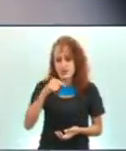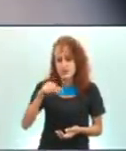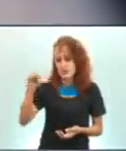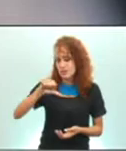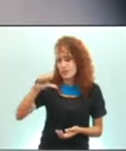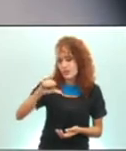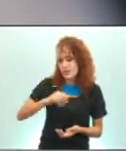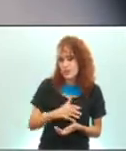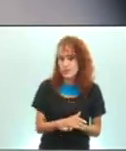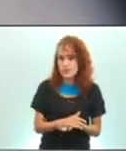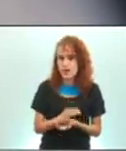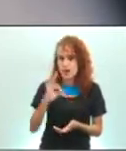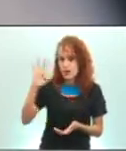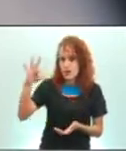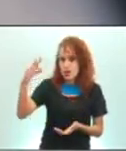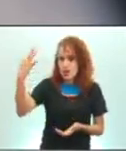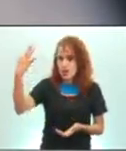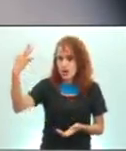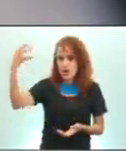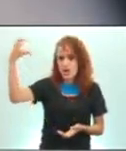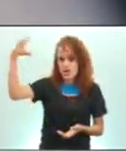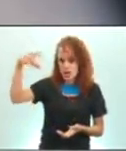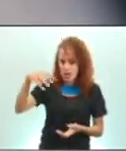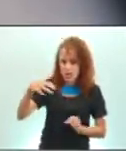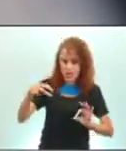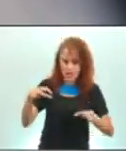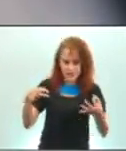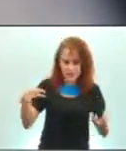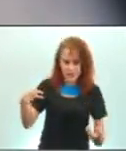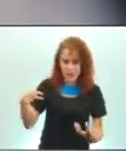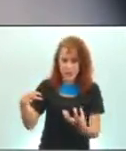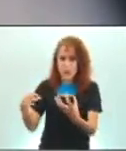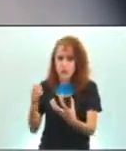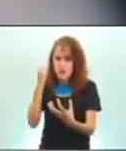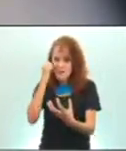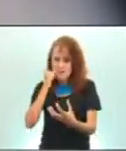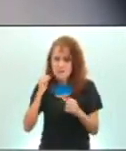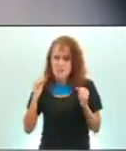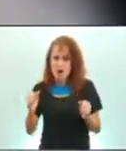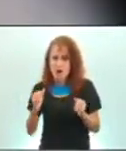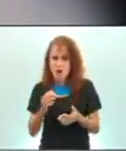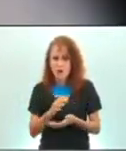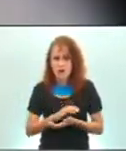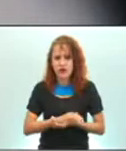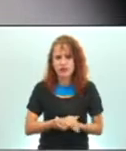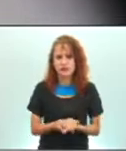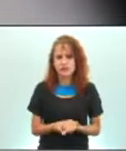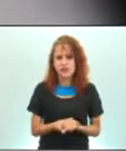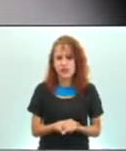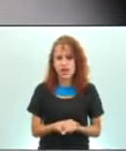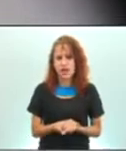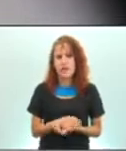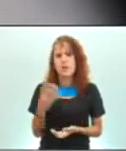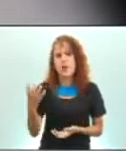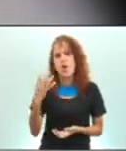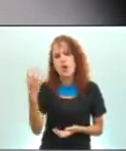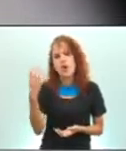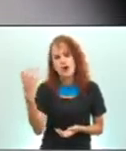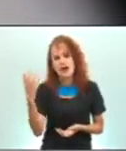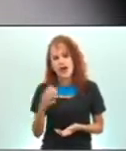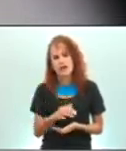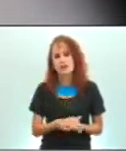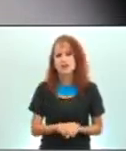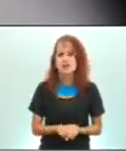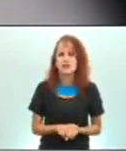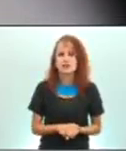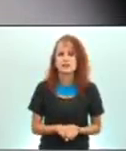De esa forma, la radiación emitida por la Tierra es absorbida en una mayor proporción por los gases de efecto invernadero